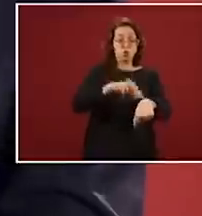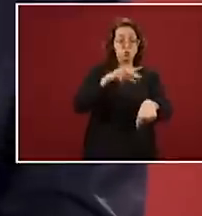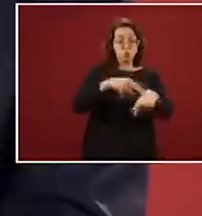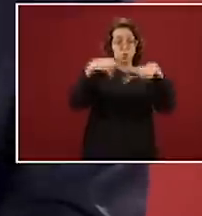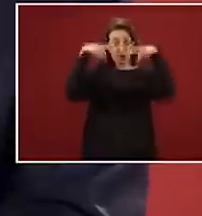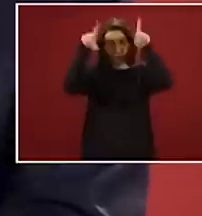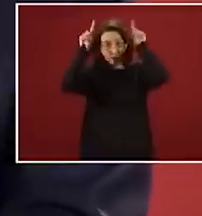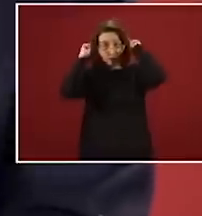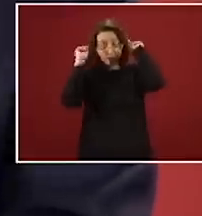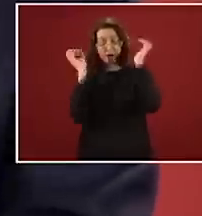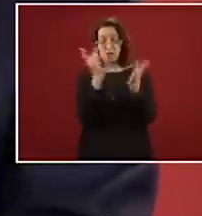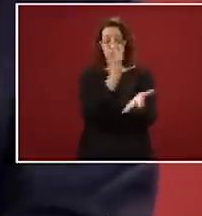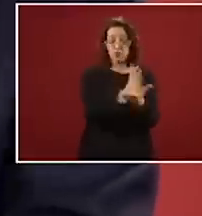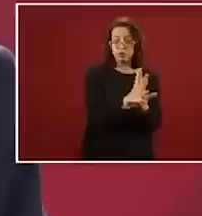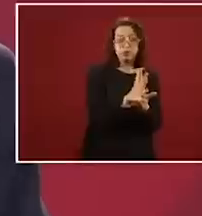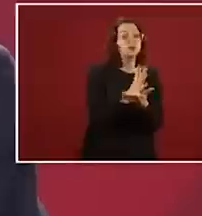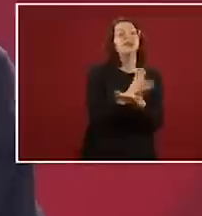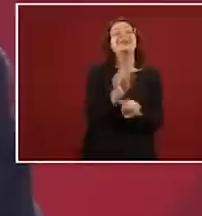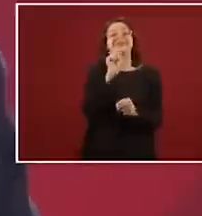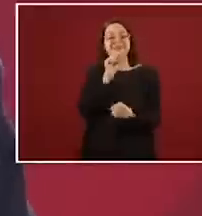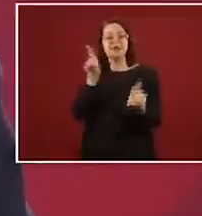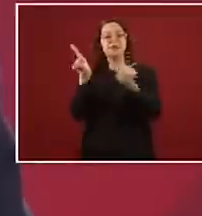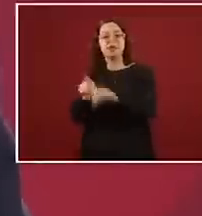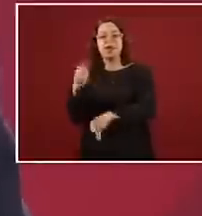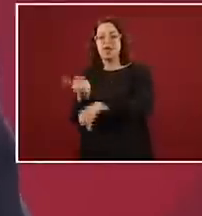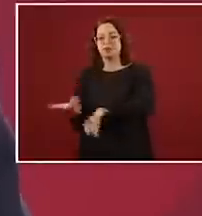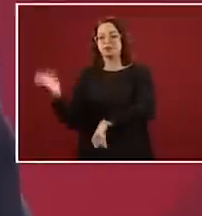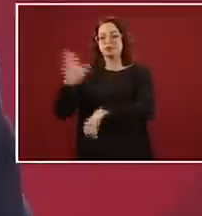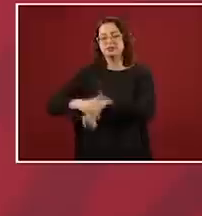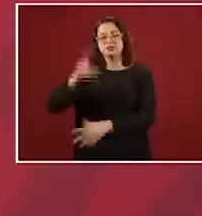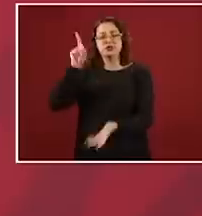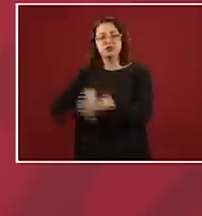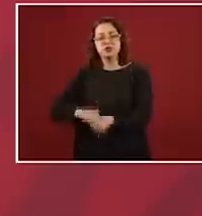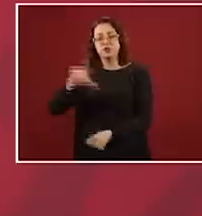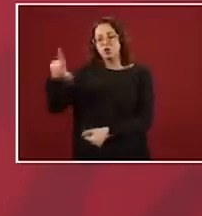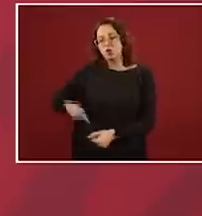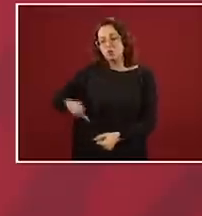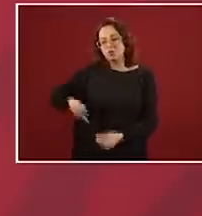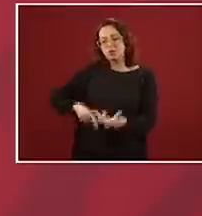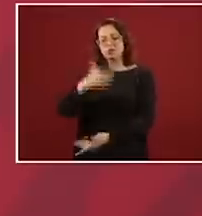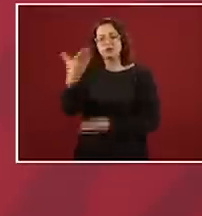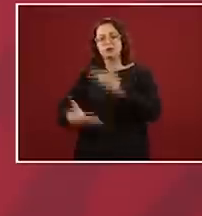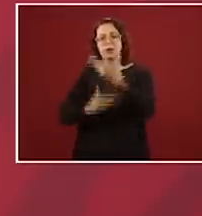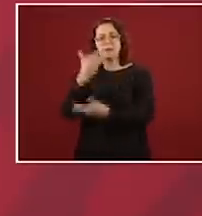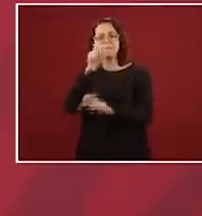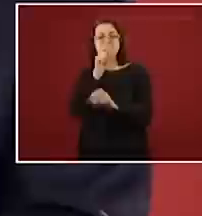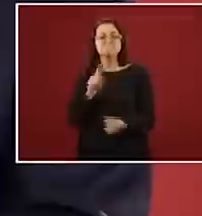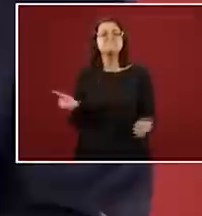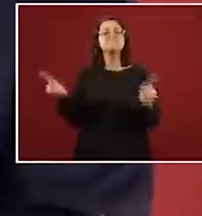turno, sino los servidores públicos del sector salud. Va a haber